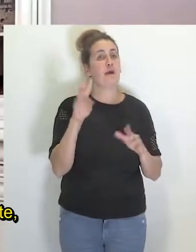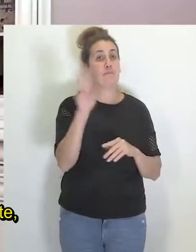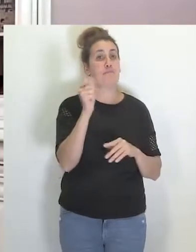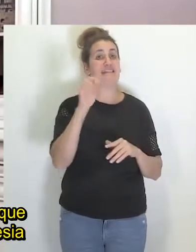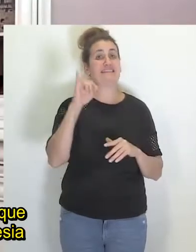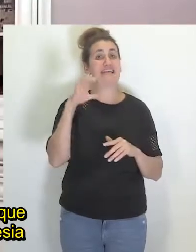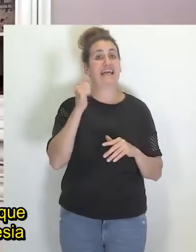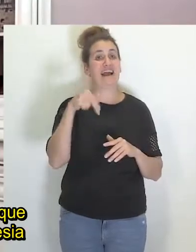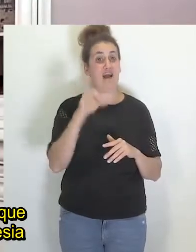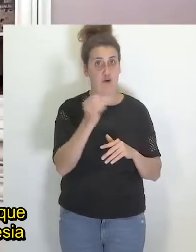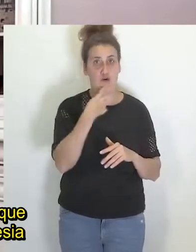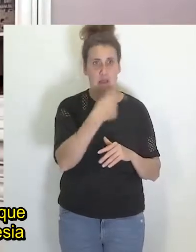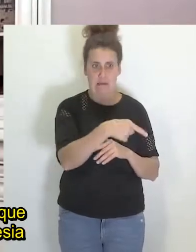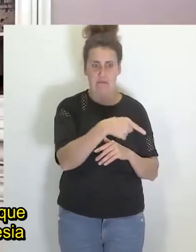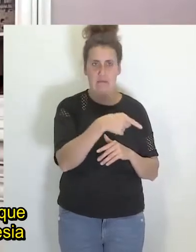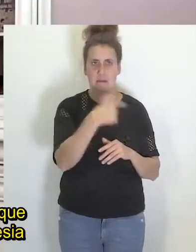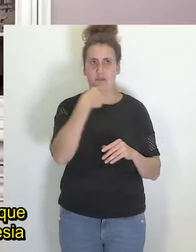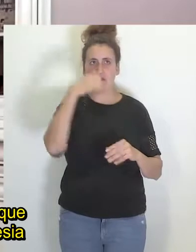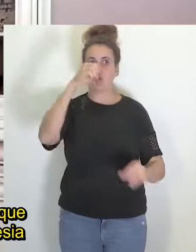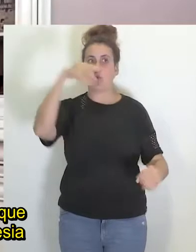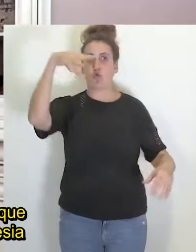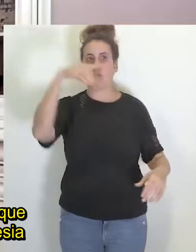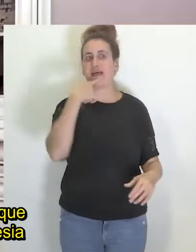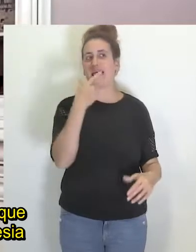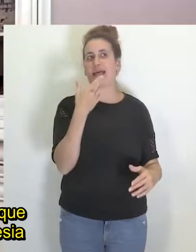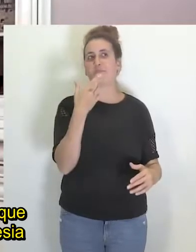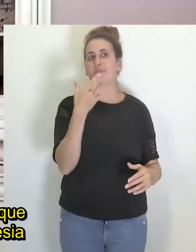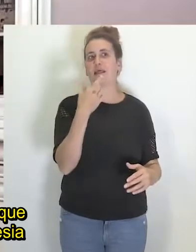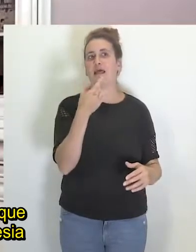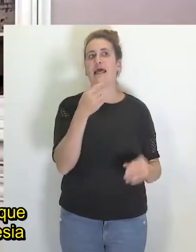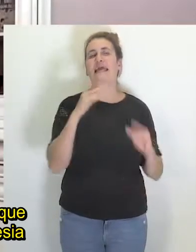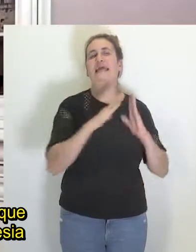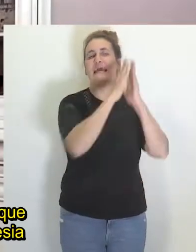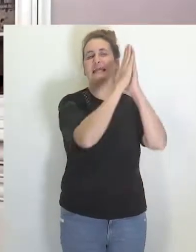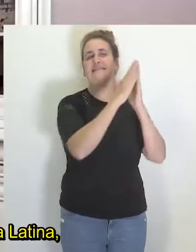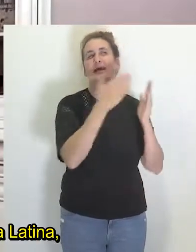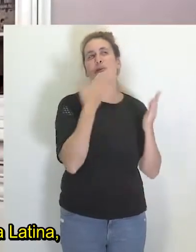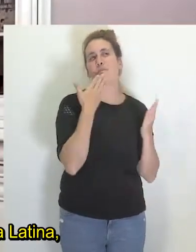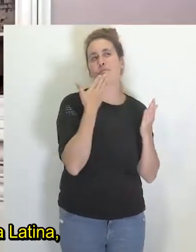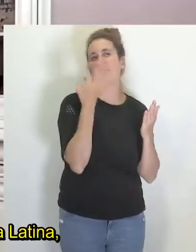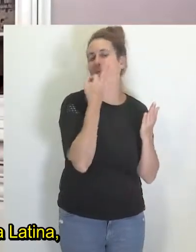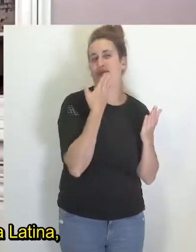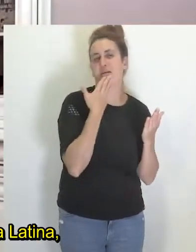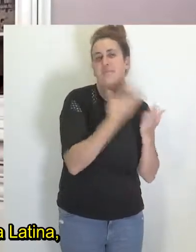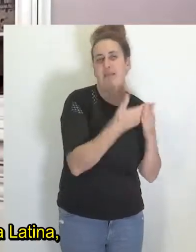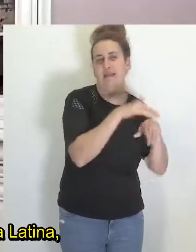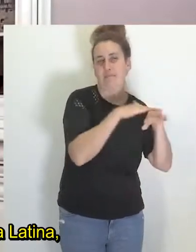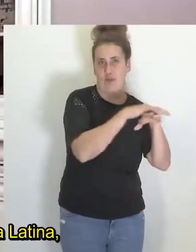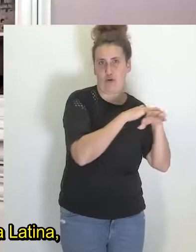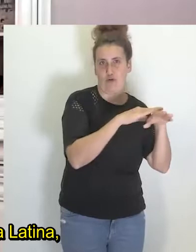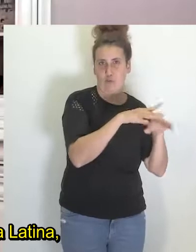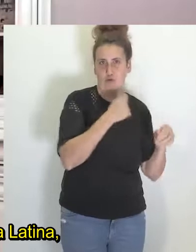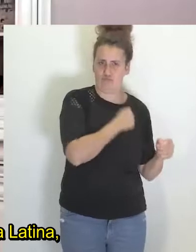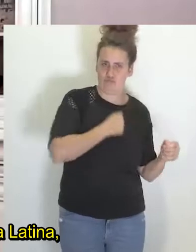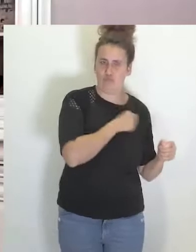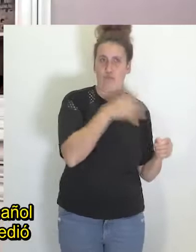desde el Vaticano donde se ha puesto la luz en que debería pedir disculpas la Iglesia por lo que sucedió hace más de 500